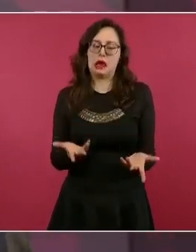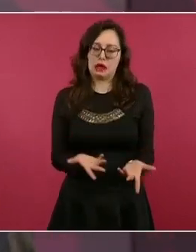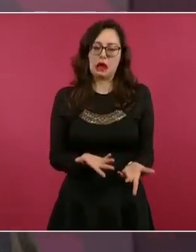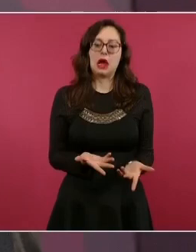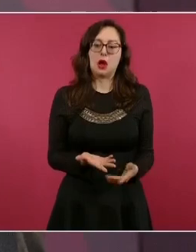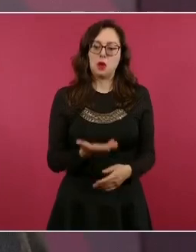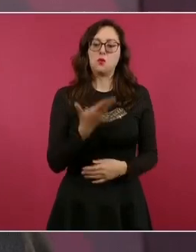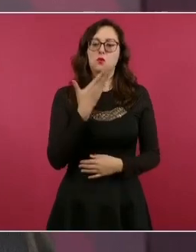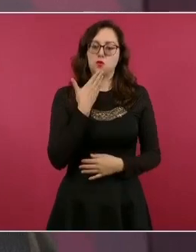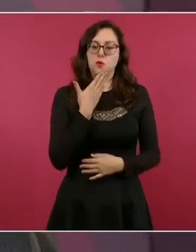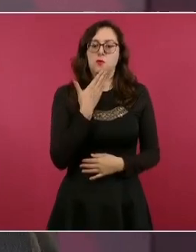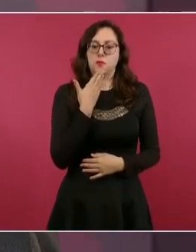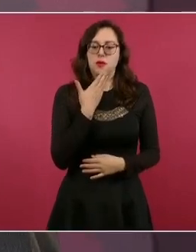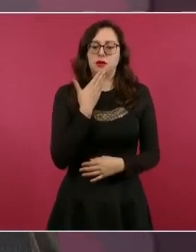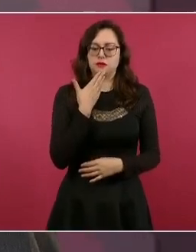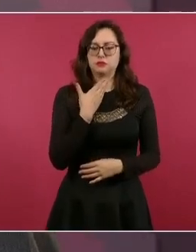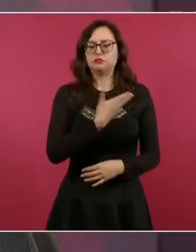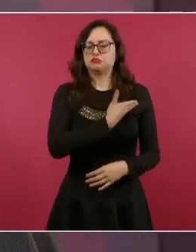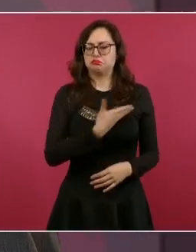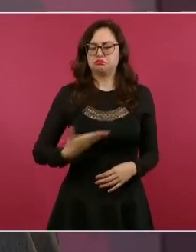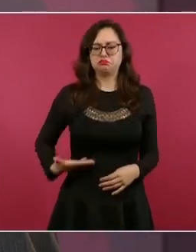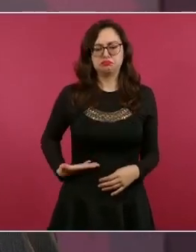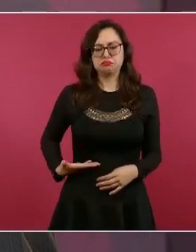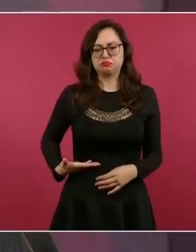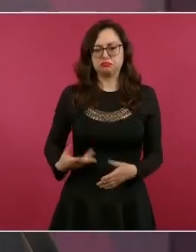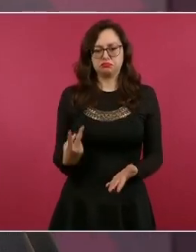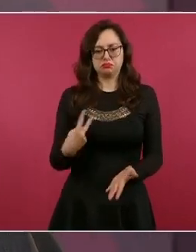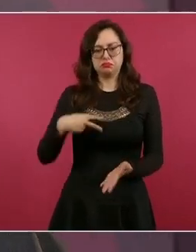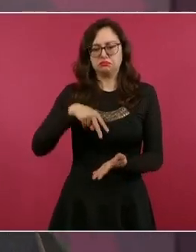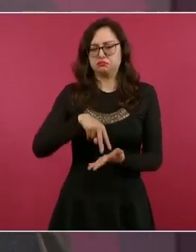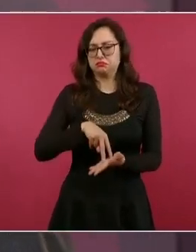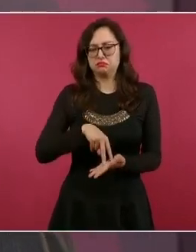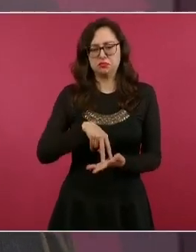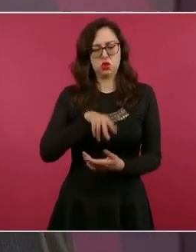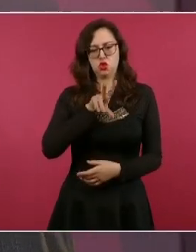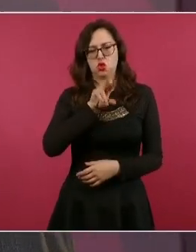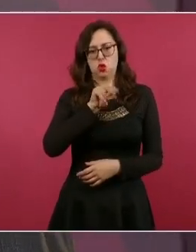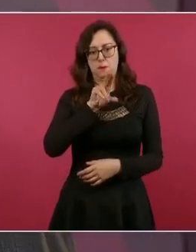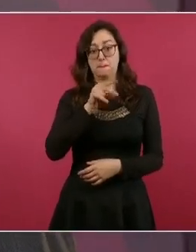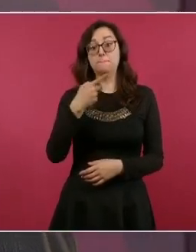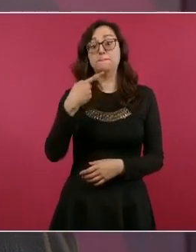a través de su asesor principal